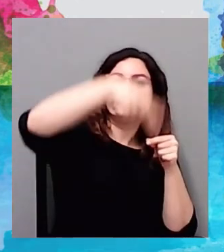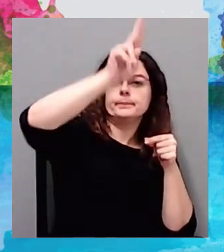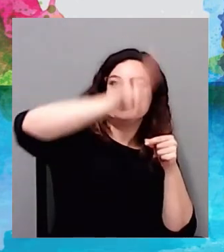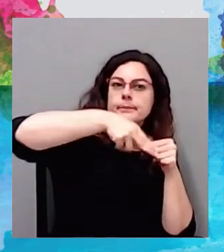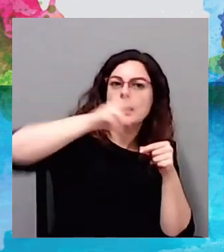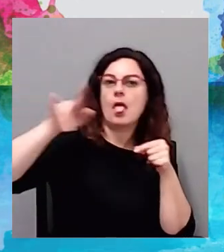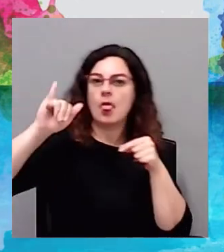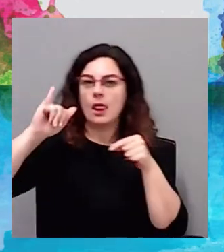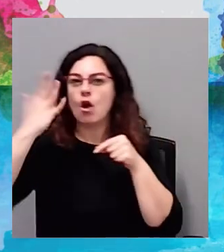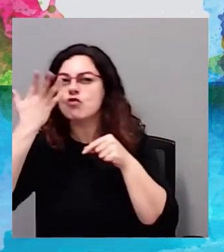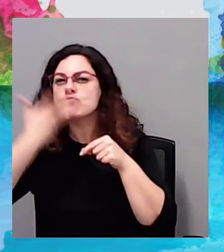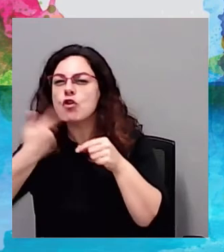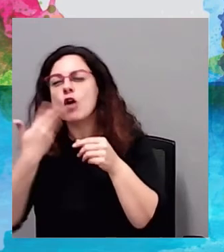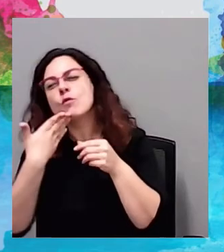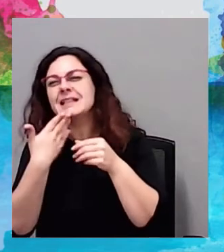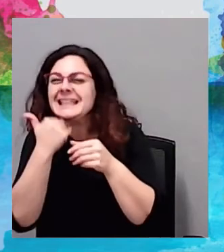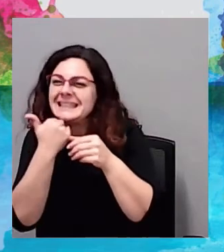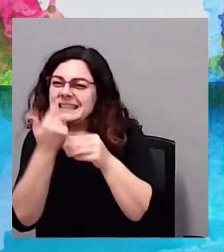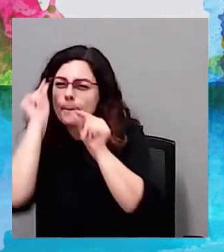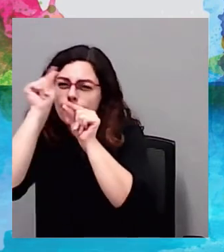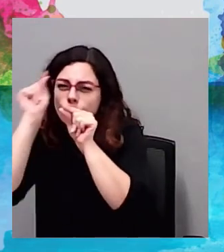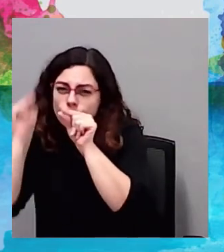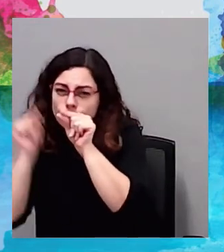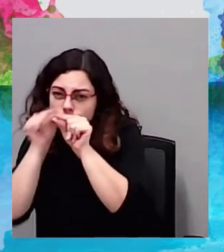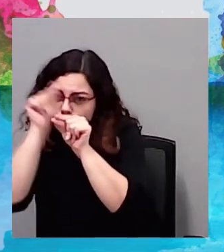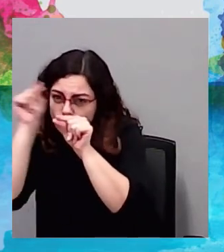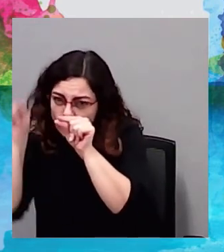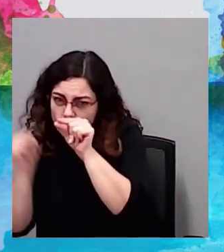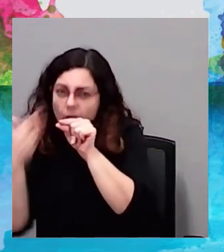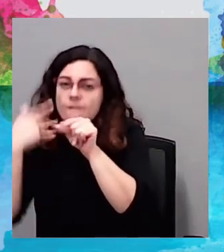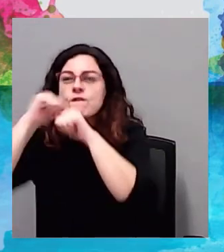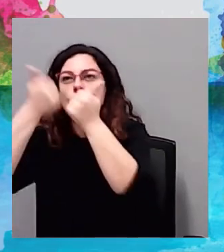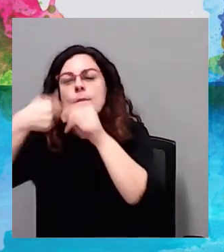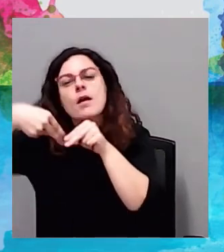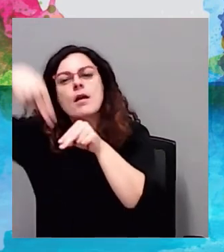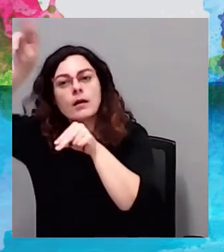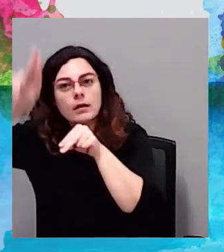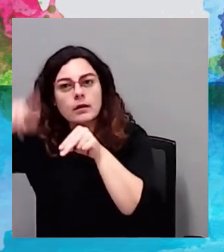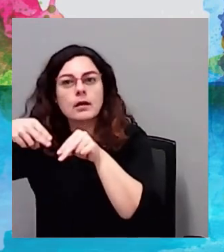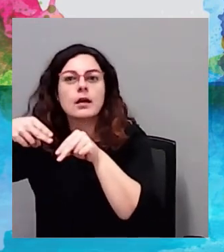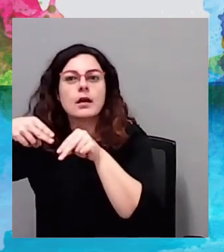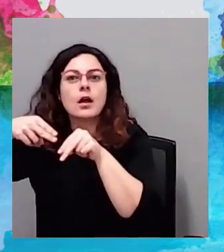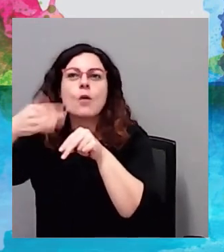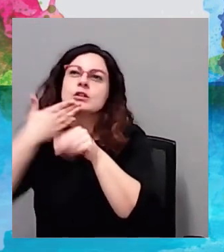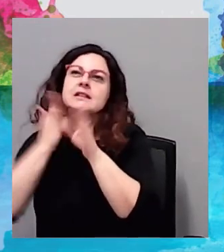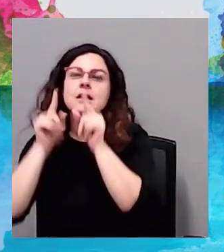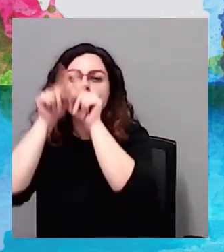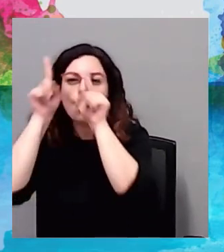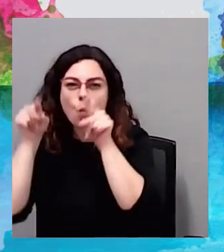tenemos casi puntillismo, ¿no? Unos trazos hechos con más cuadrados de colores.